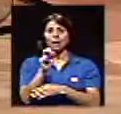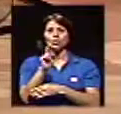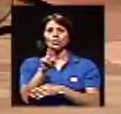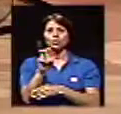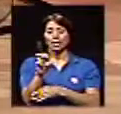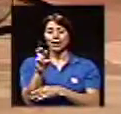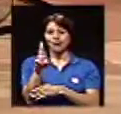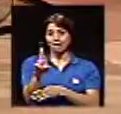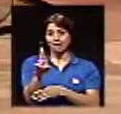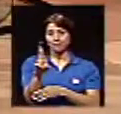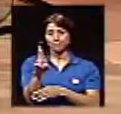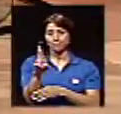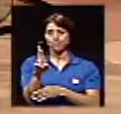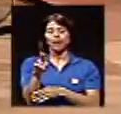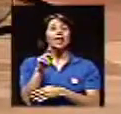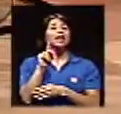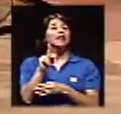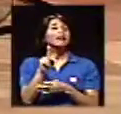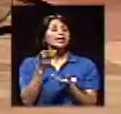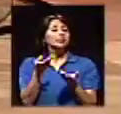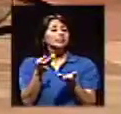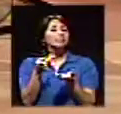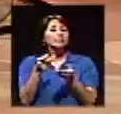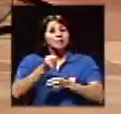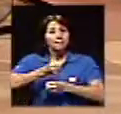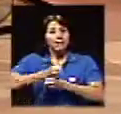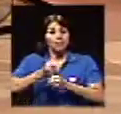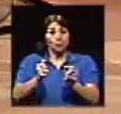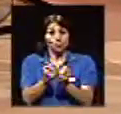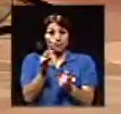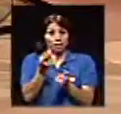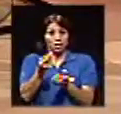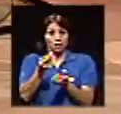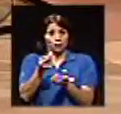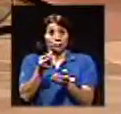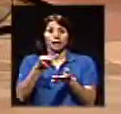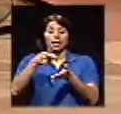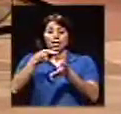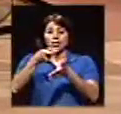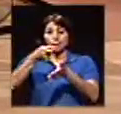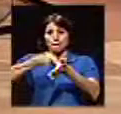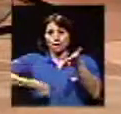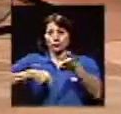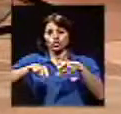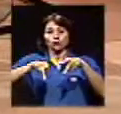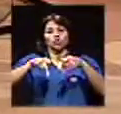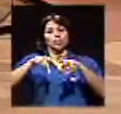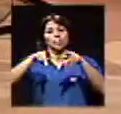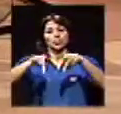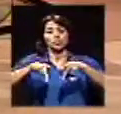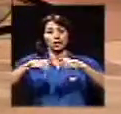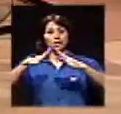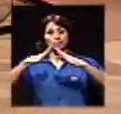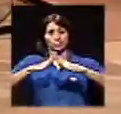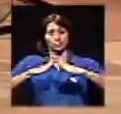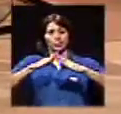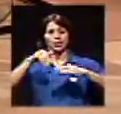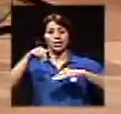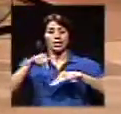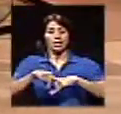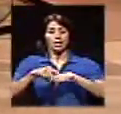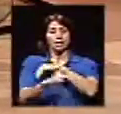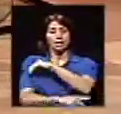UCR, que se paga con los impuestos que tributan los habitantes de este país. Y en esta ocasión tengo